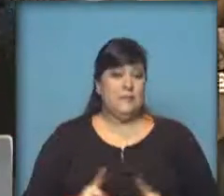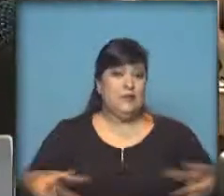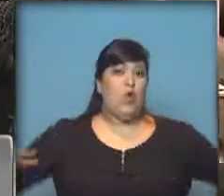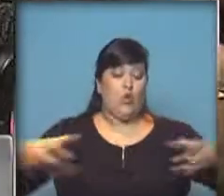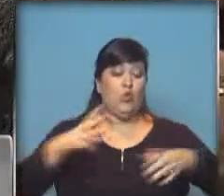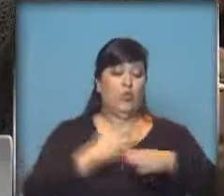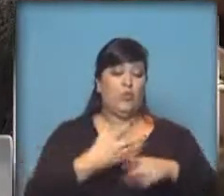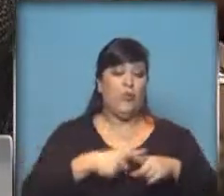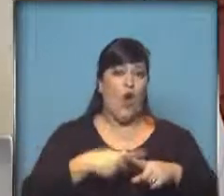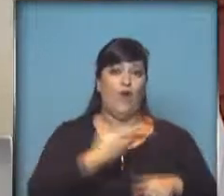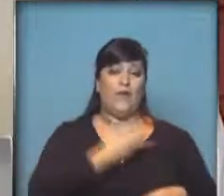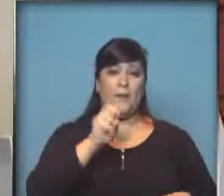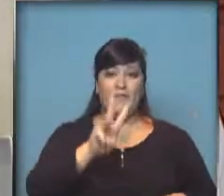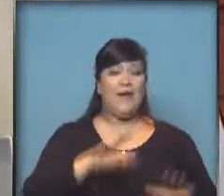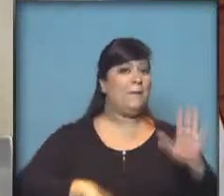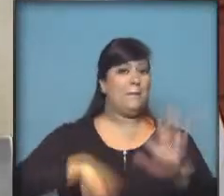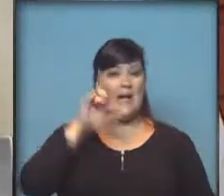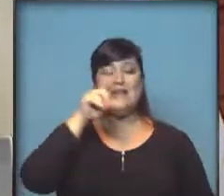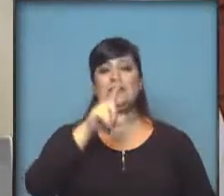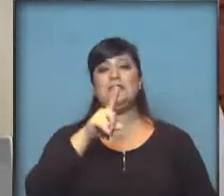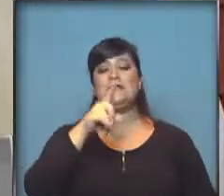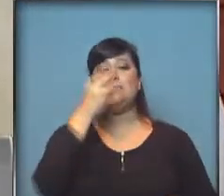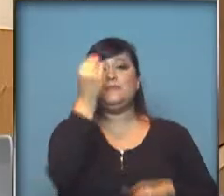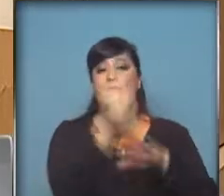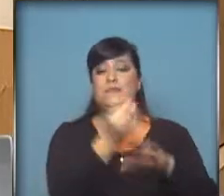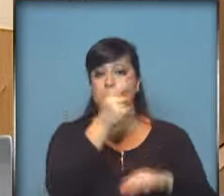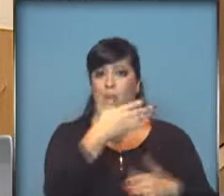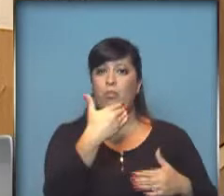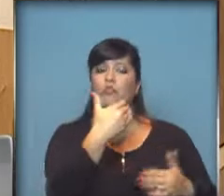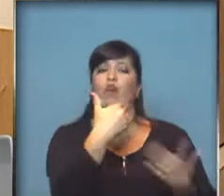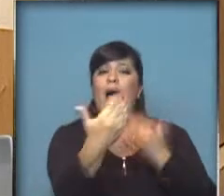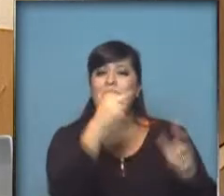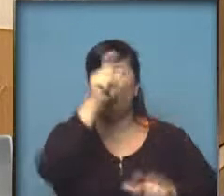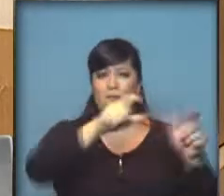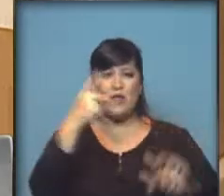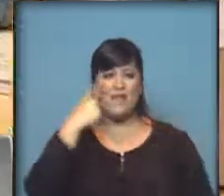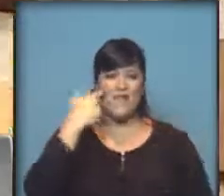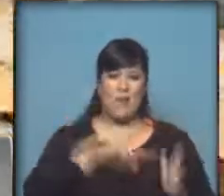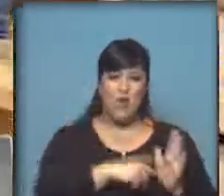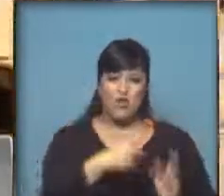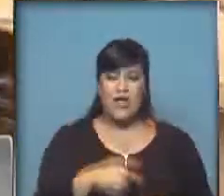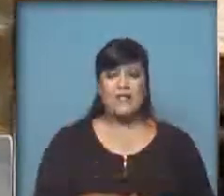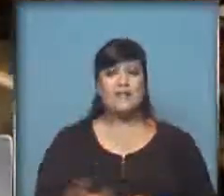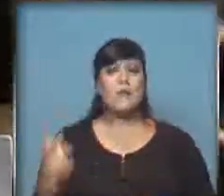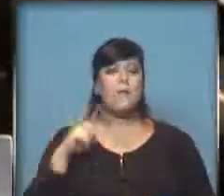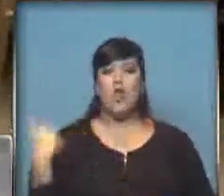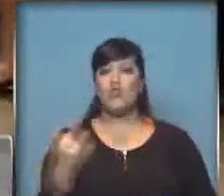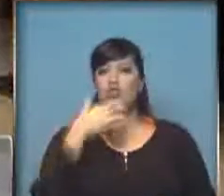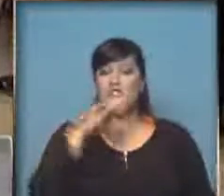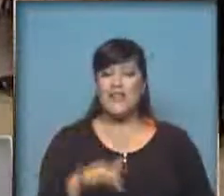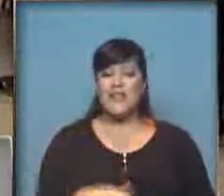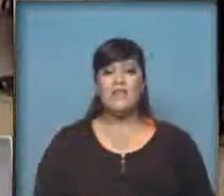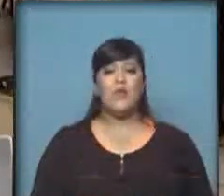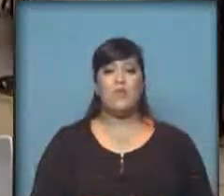una campaña en donde nuestros principales candidatos se han podido comunicar con los vecinos de la ciudad de Buenos Aires, pero entendemos fuertemente que